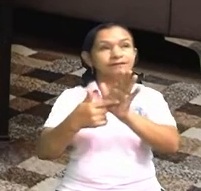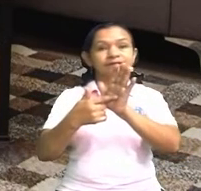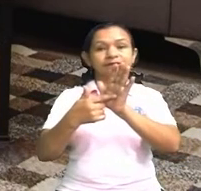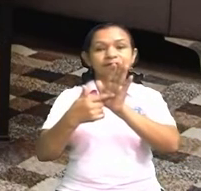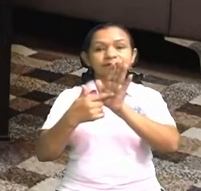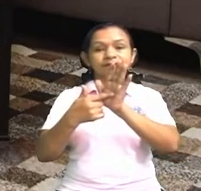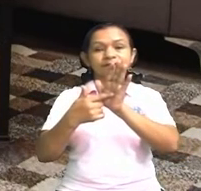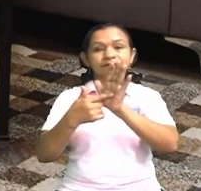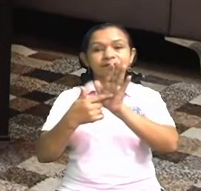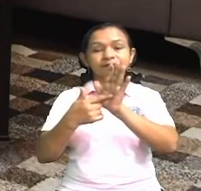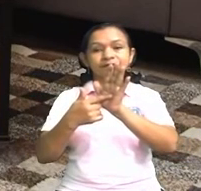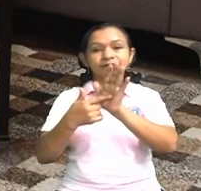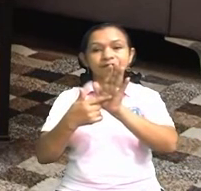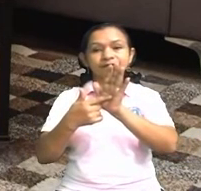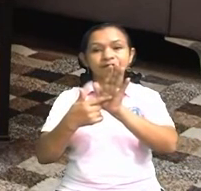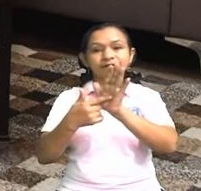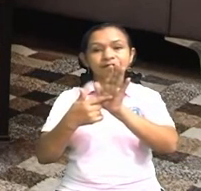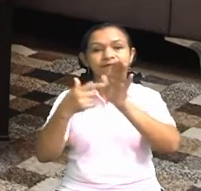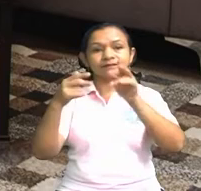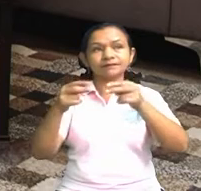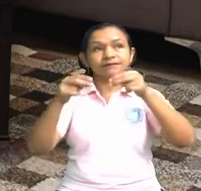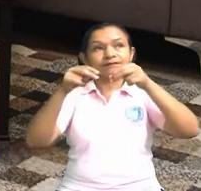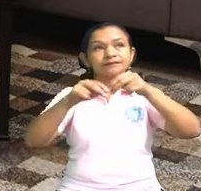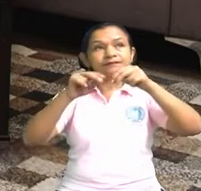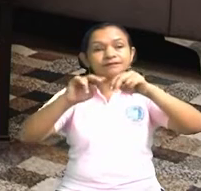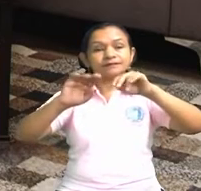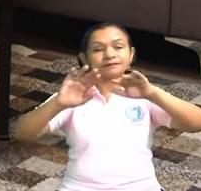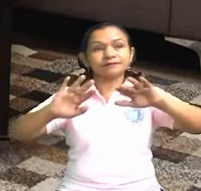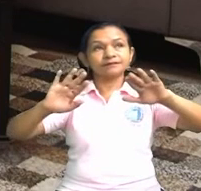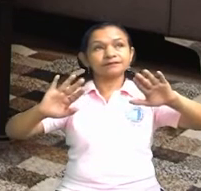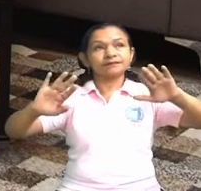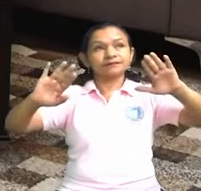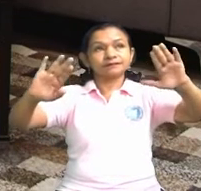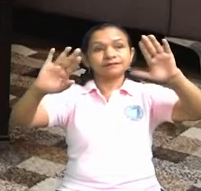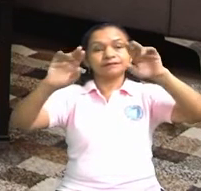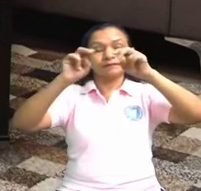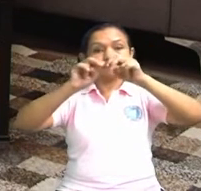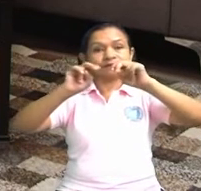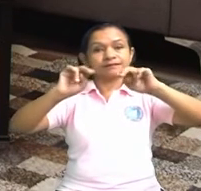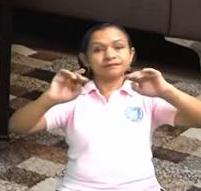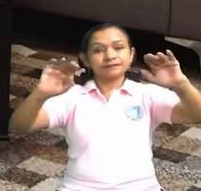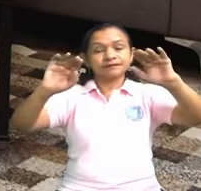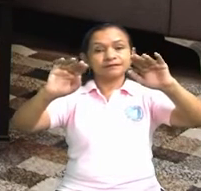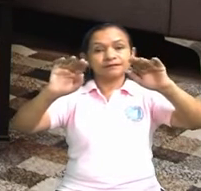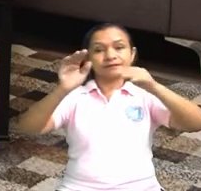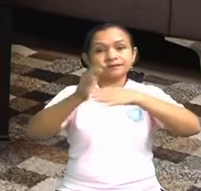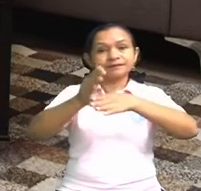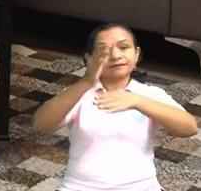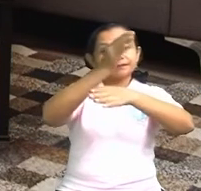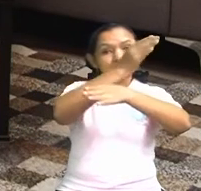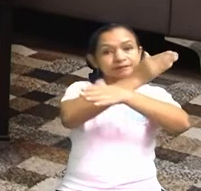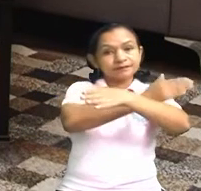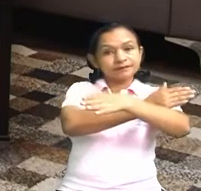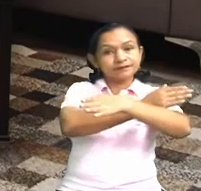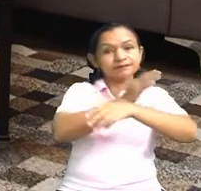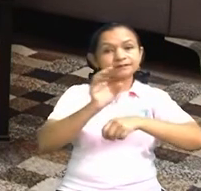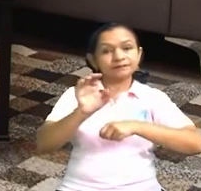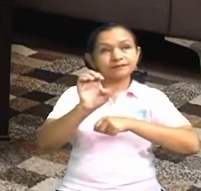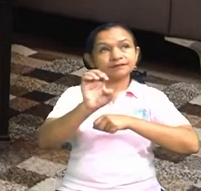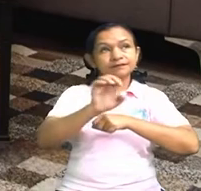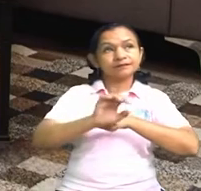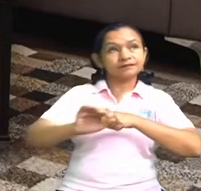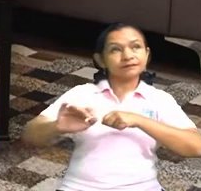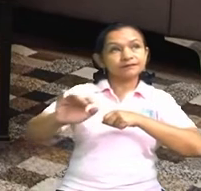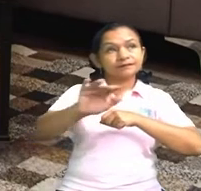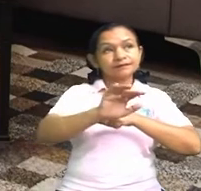es un ambiente que había en el sistema penitenciario de Estelí,